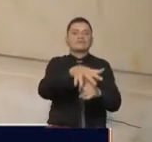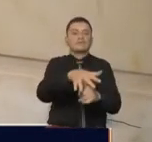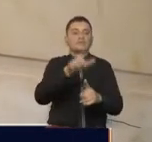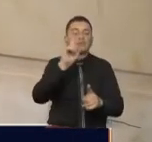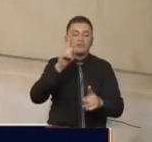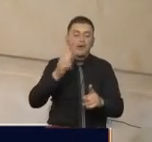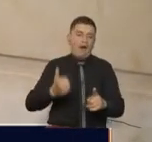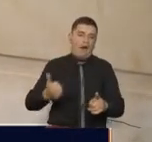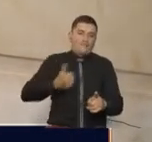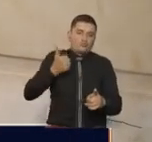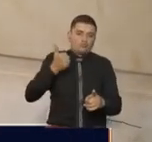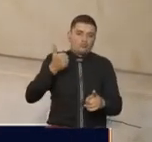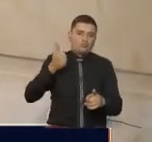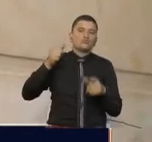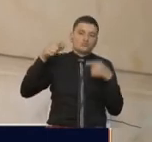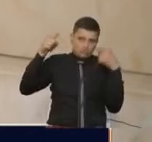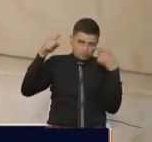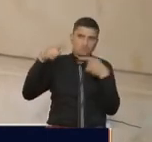actividades humanas.